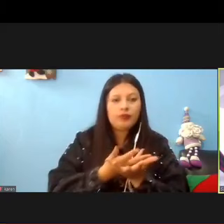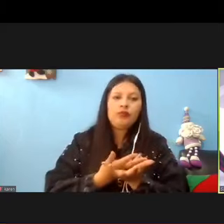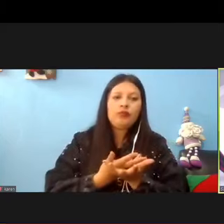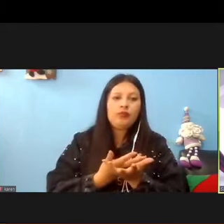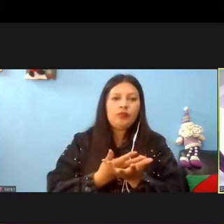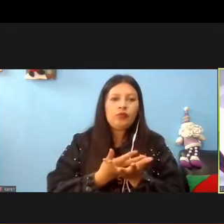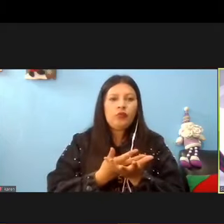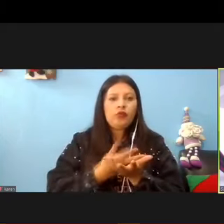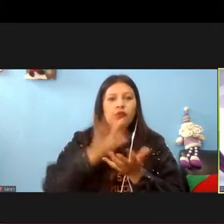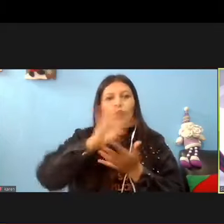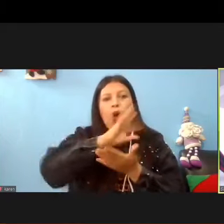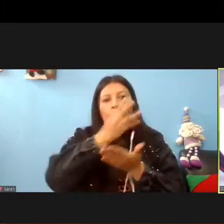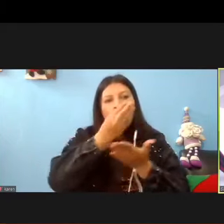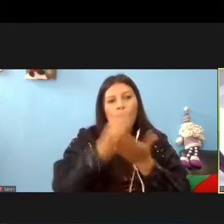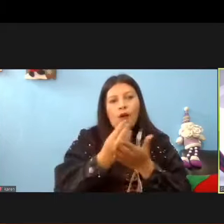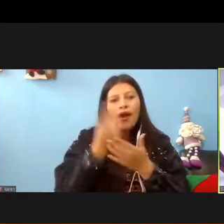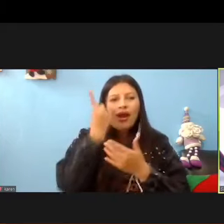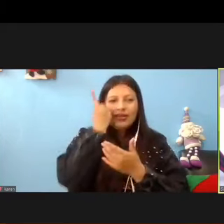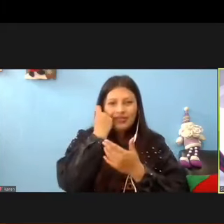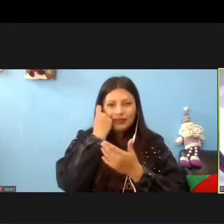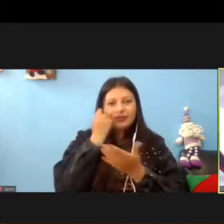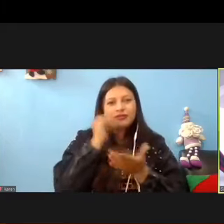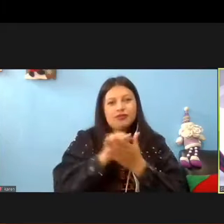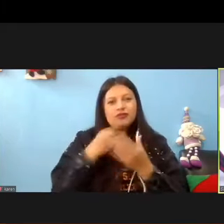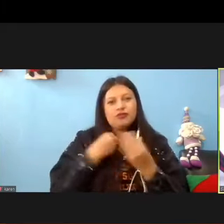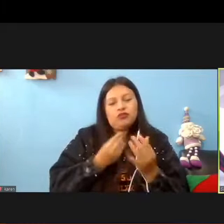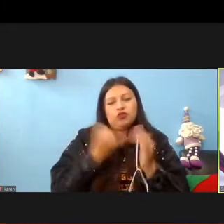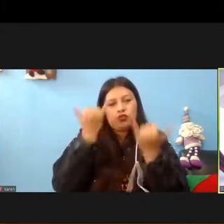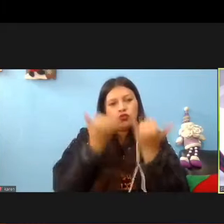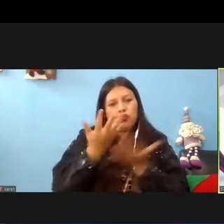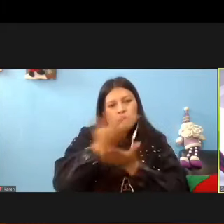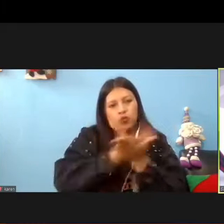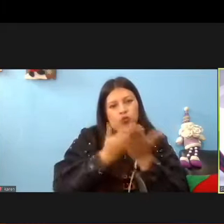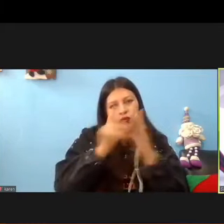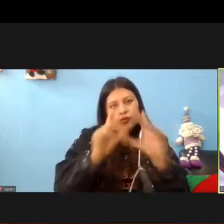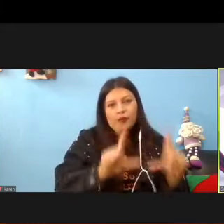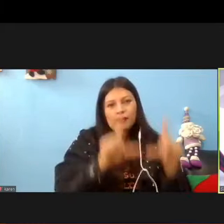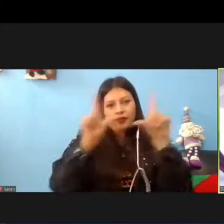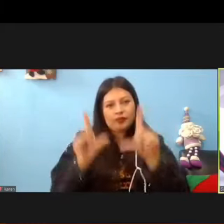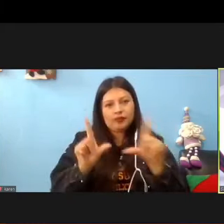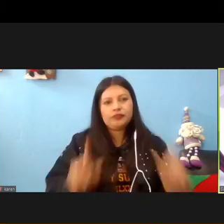las conclusiones que se produjeron en nuestro eje. Yo voy a compartir brevemente pantalla,